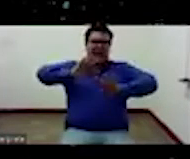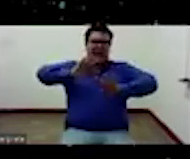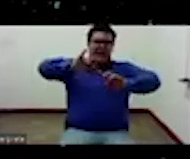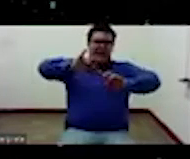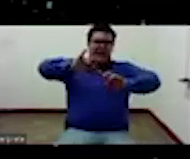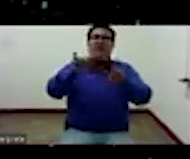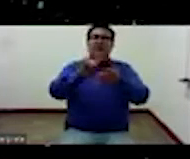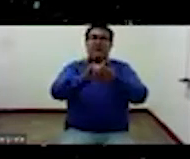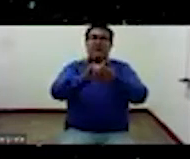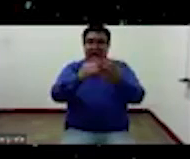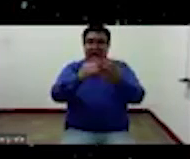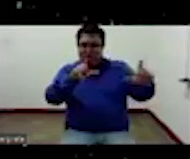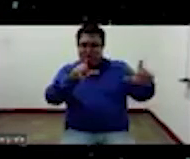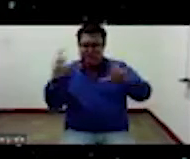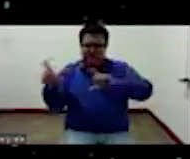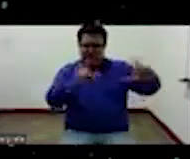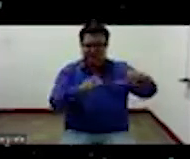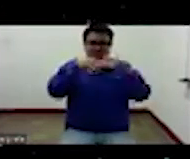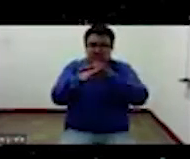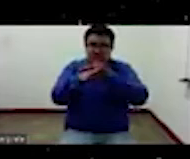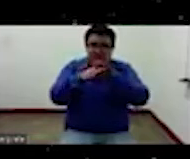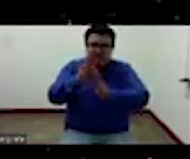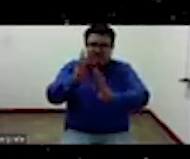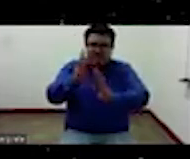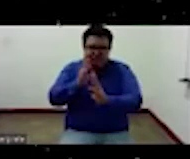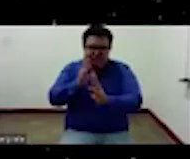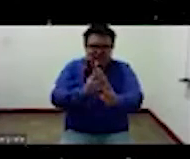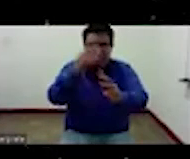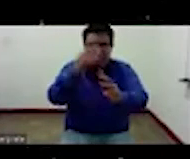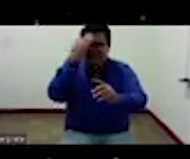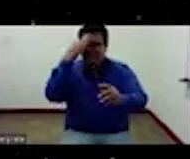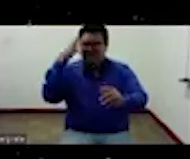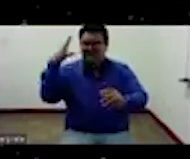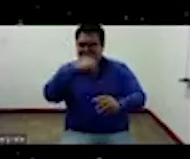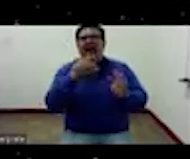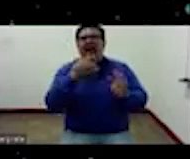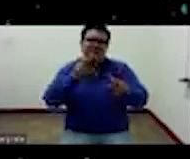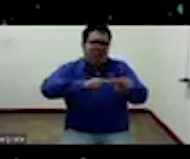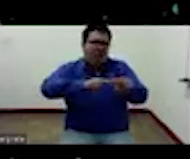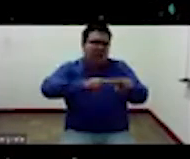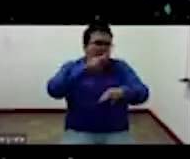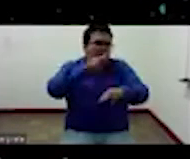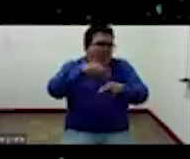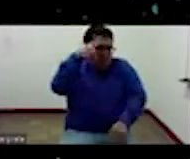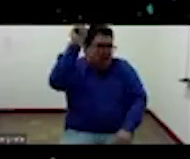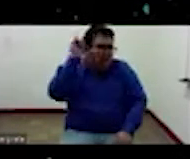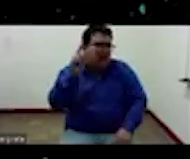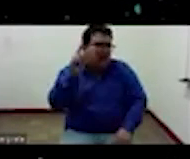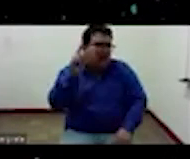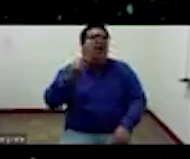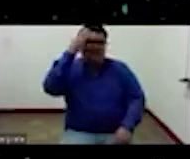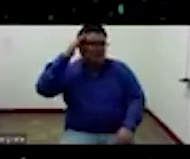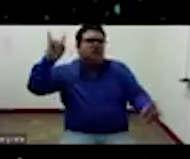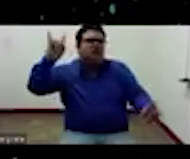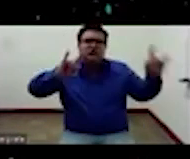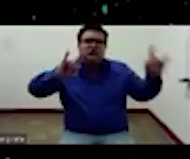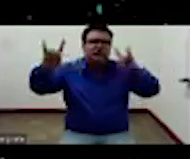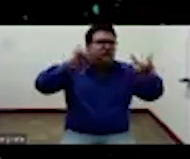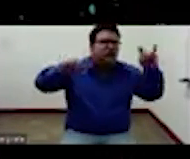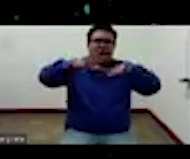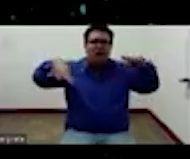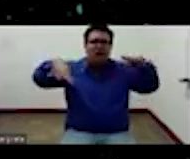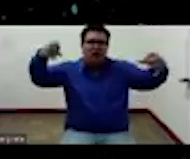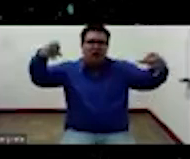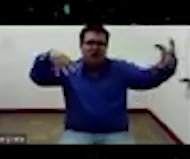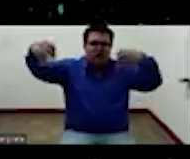transportado, etcétera, que parece muy natural, pero realmente llevar sonidos de un lado a otro, obviamente esto se